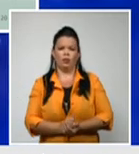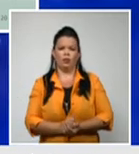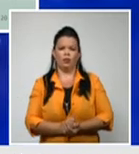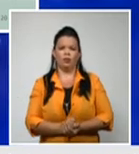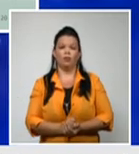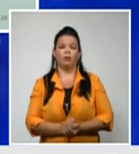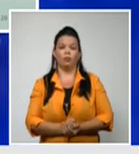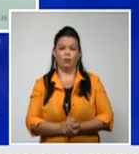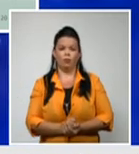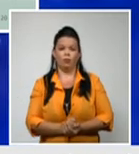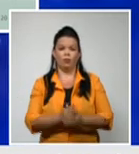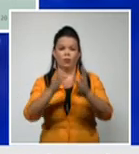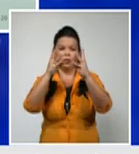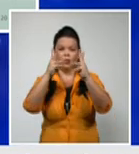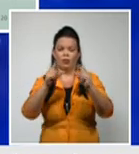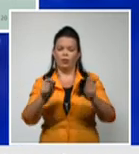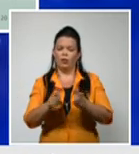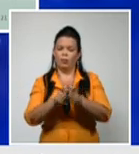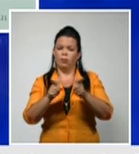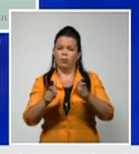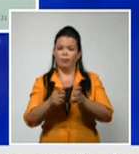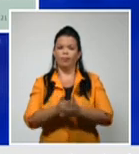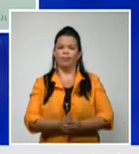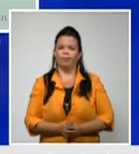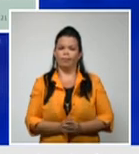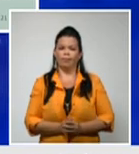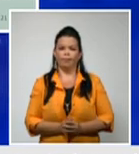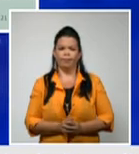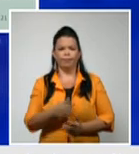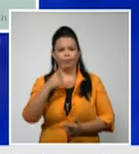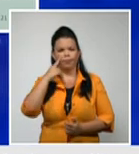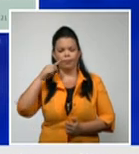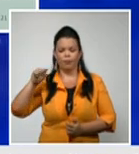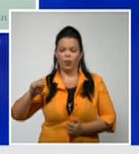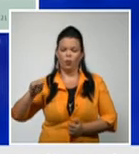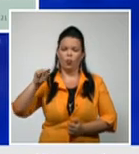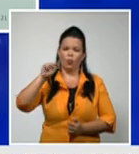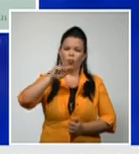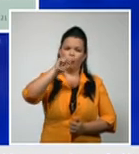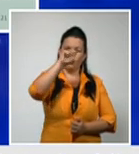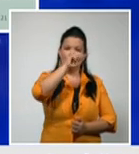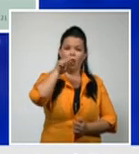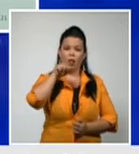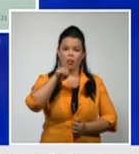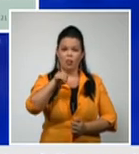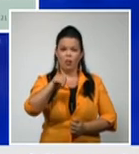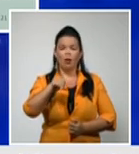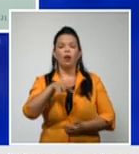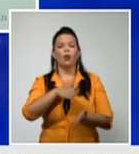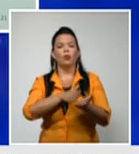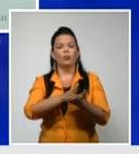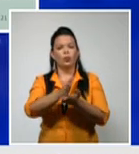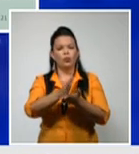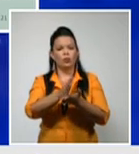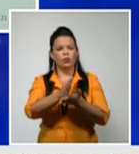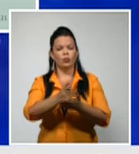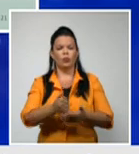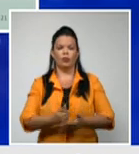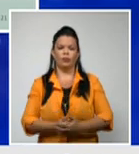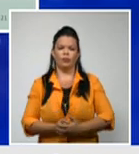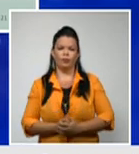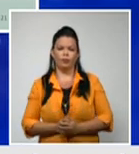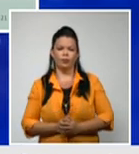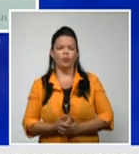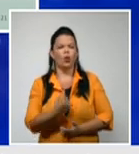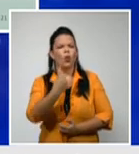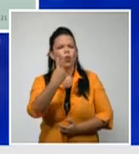se puede ver en la curva. Ahí, de todas formas, ha mantenido bajo. Una sola reflexión con el